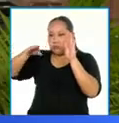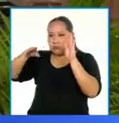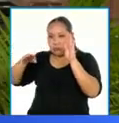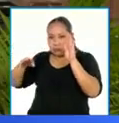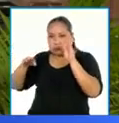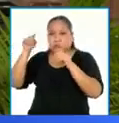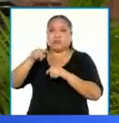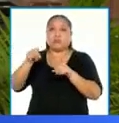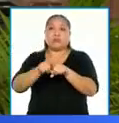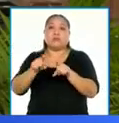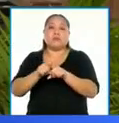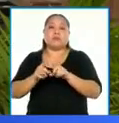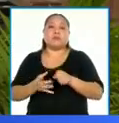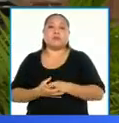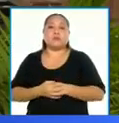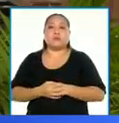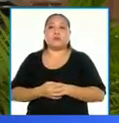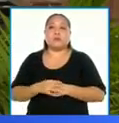también